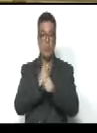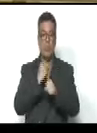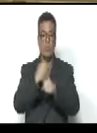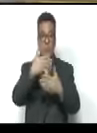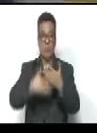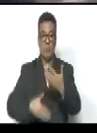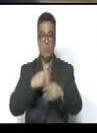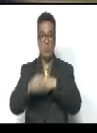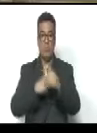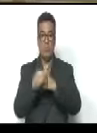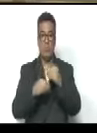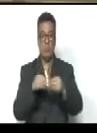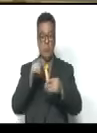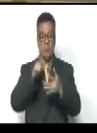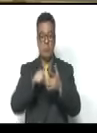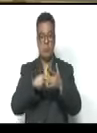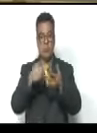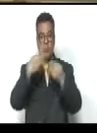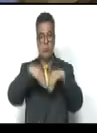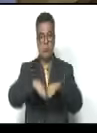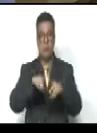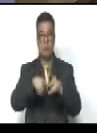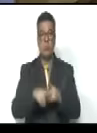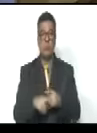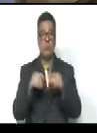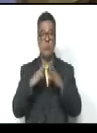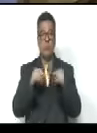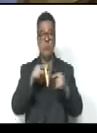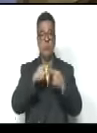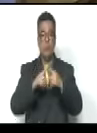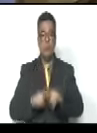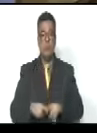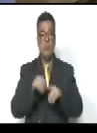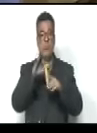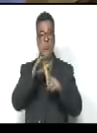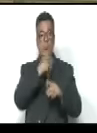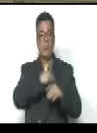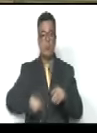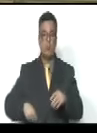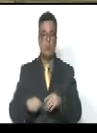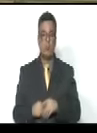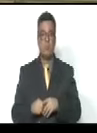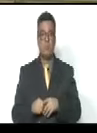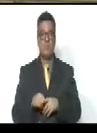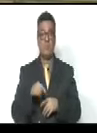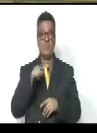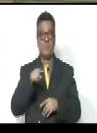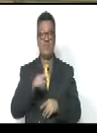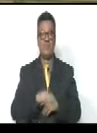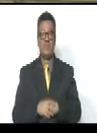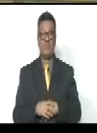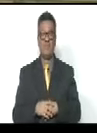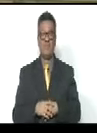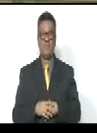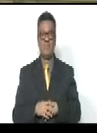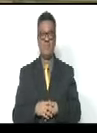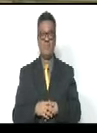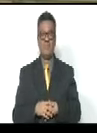informe correspondiente. Siguiente punto de la cuenta, ciudadana secretaria. Es todo en la cuenta, ciudadano presidente. Menos mal, secretaria.